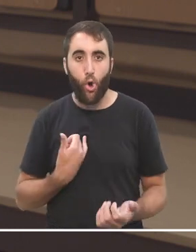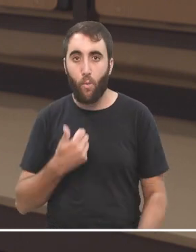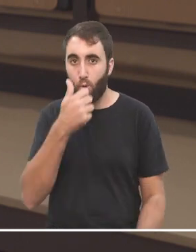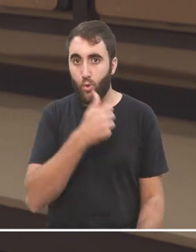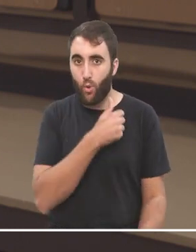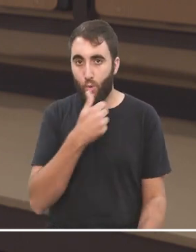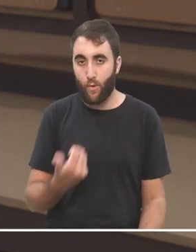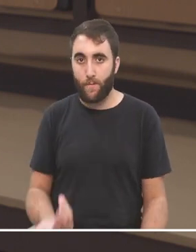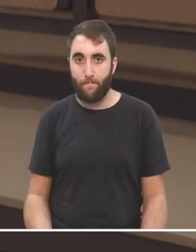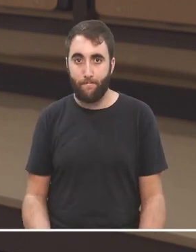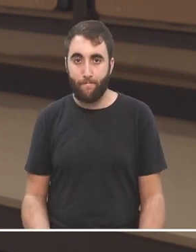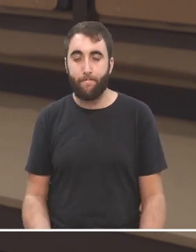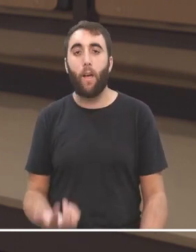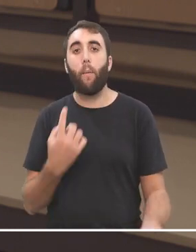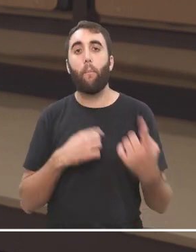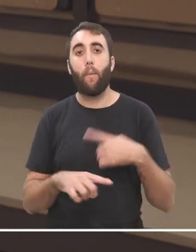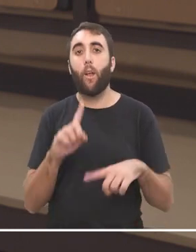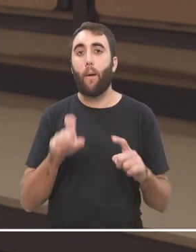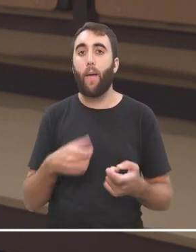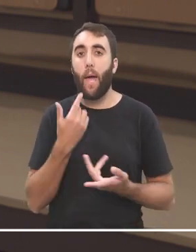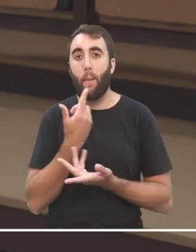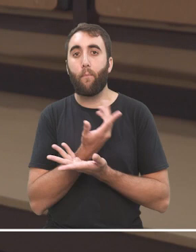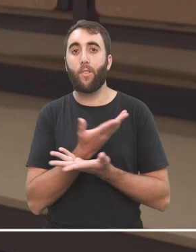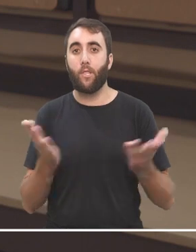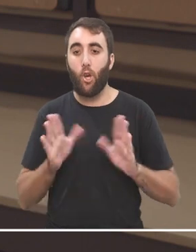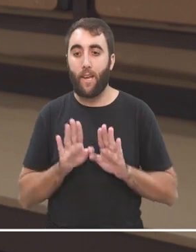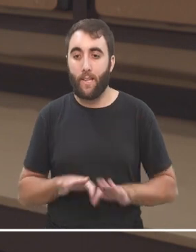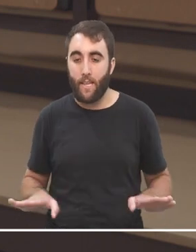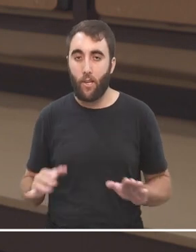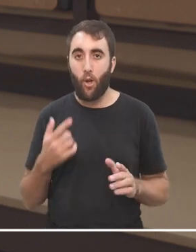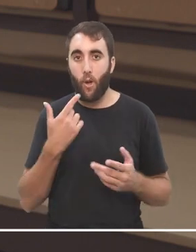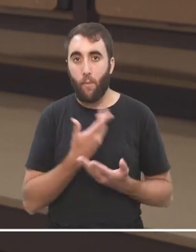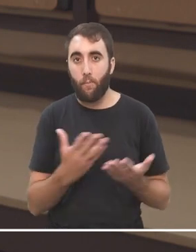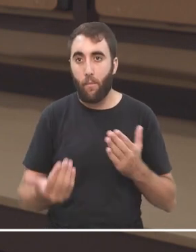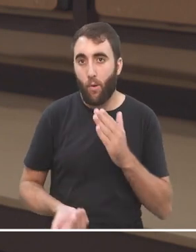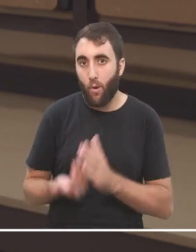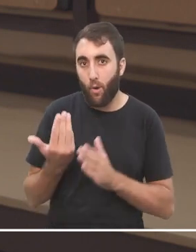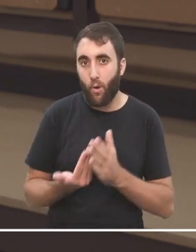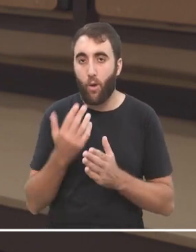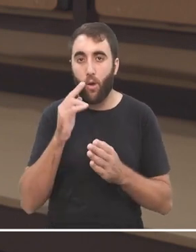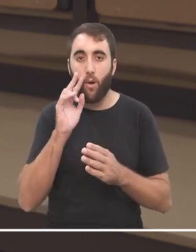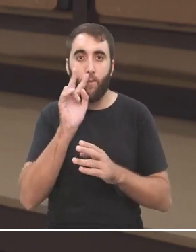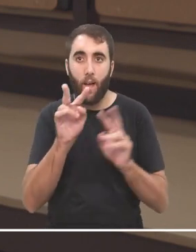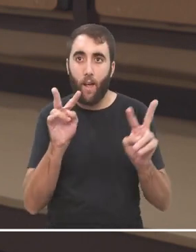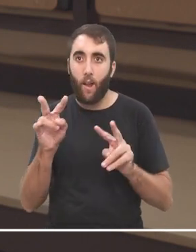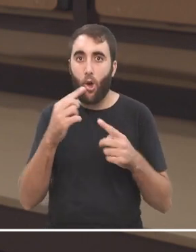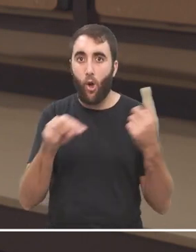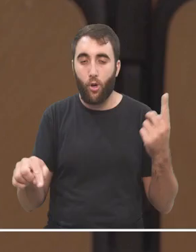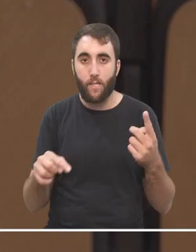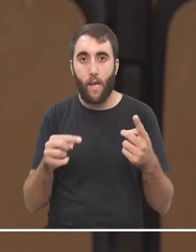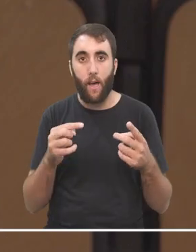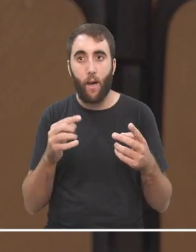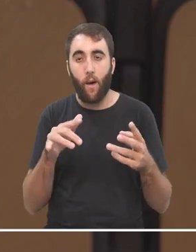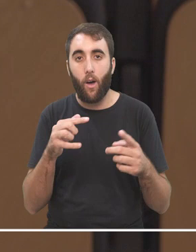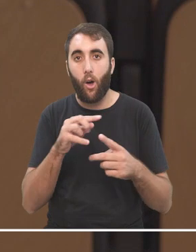Pero bueno, por otra parte, la exposición general de los niños a contenidos también